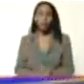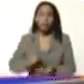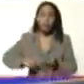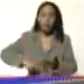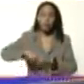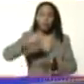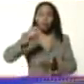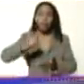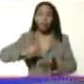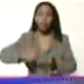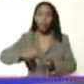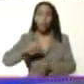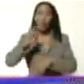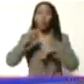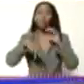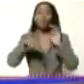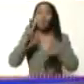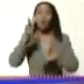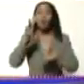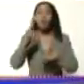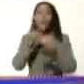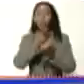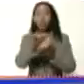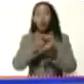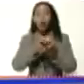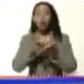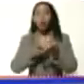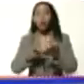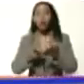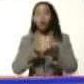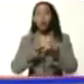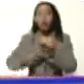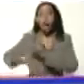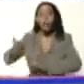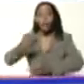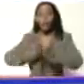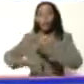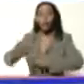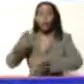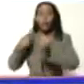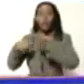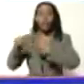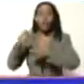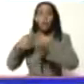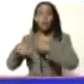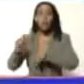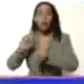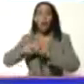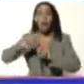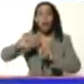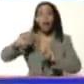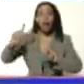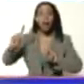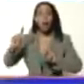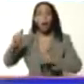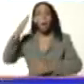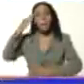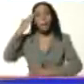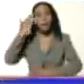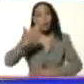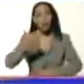12 documentos de cooperación financiera energética militar